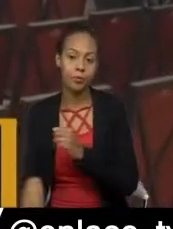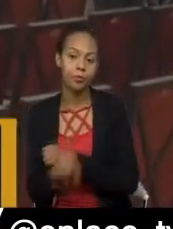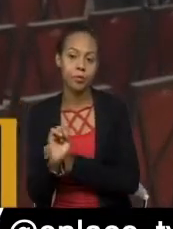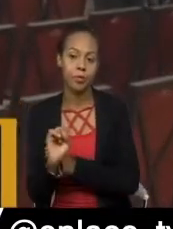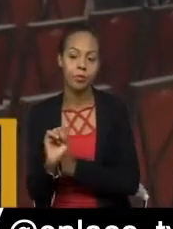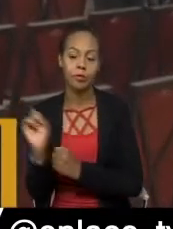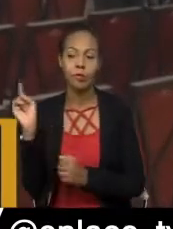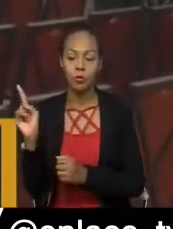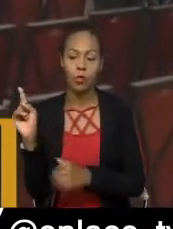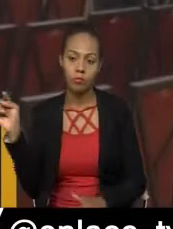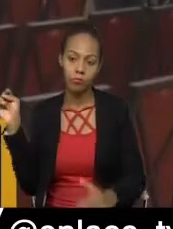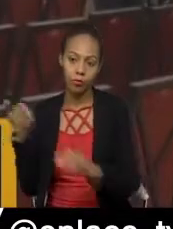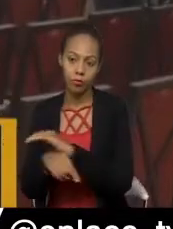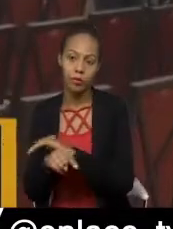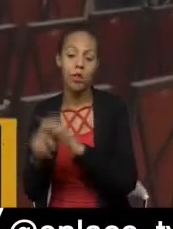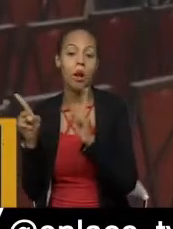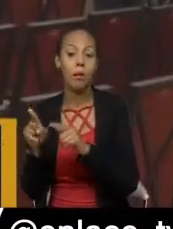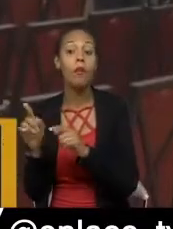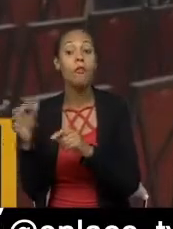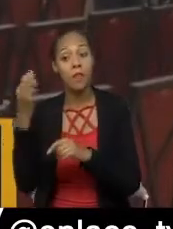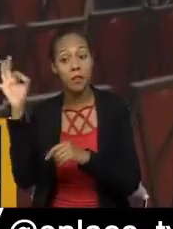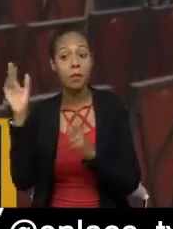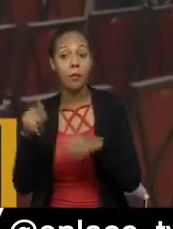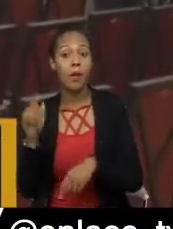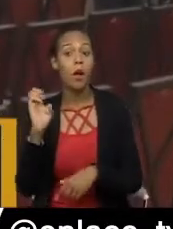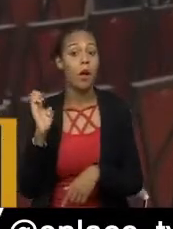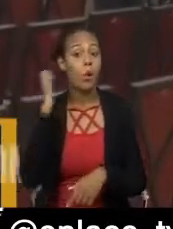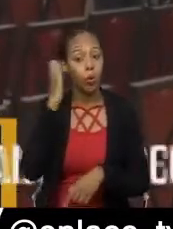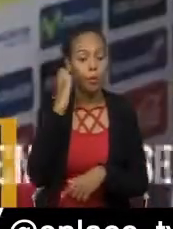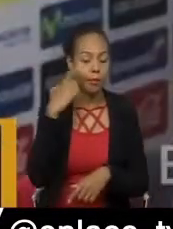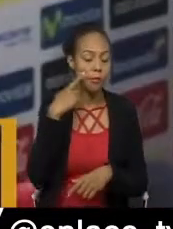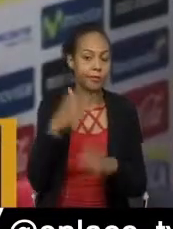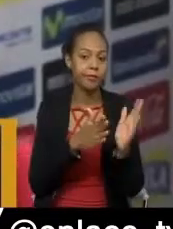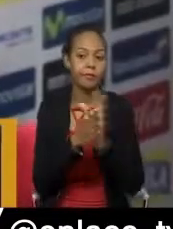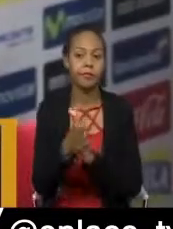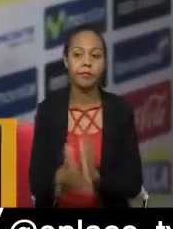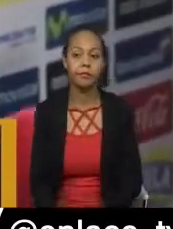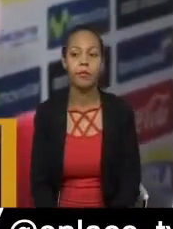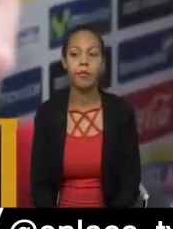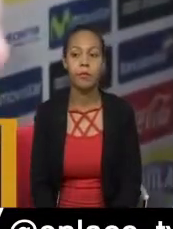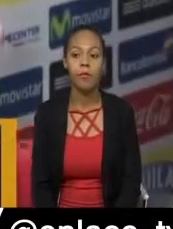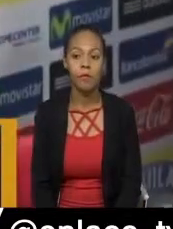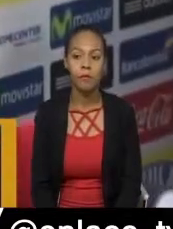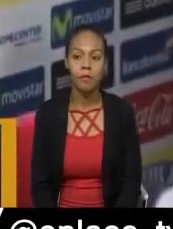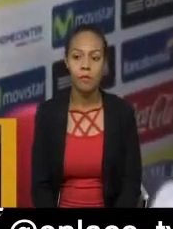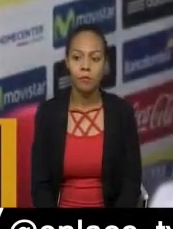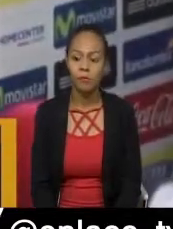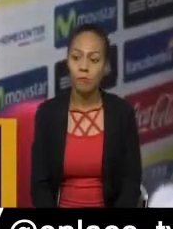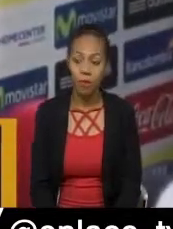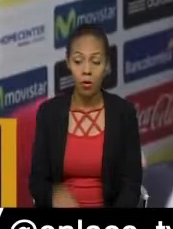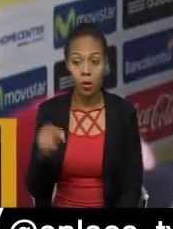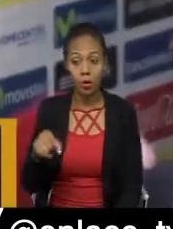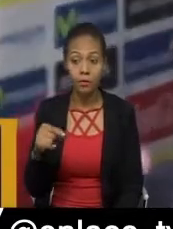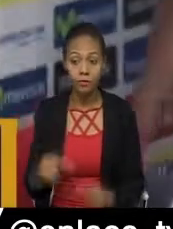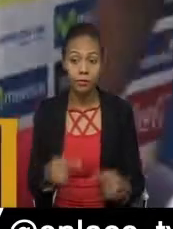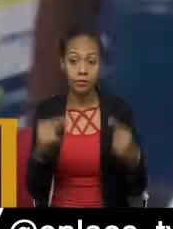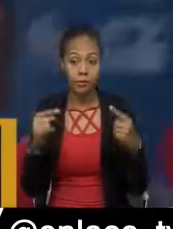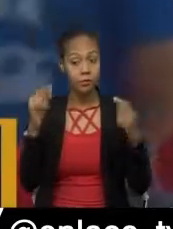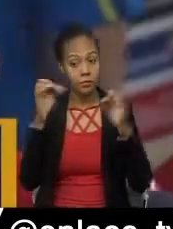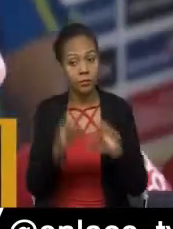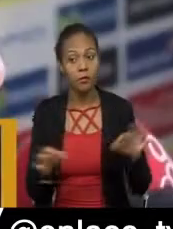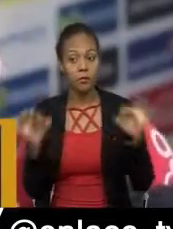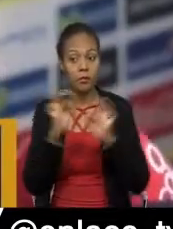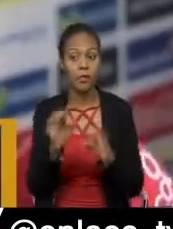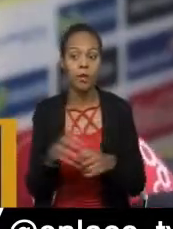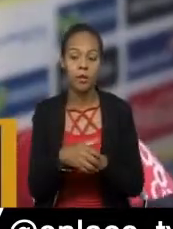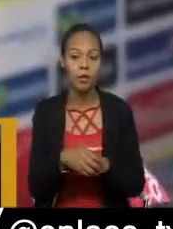siendo figura en el fútbol europeo. El Tigre Falcao aquí en Enlace Noticias. Bueno, este partido es vital, ¿no? Casi